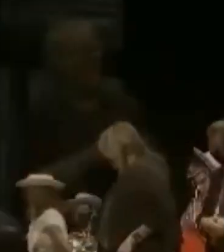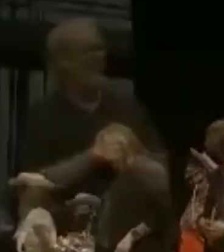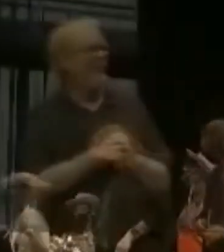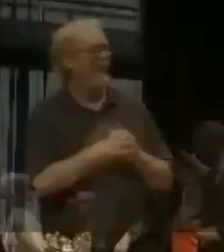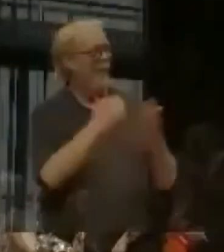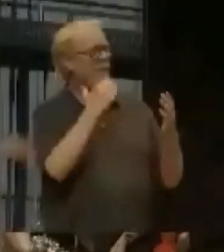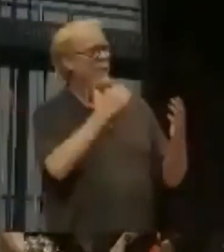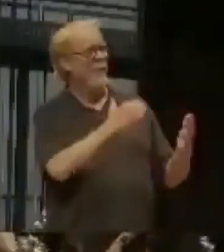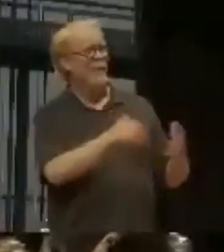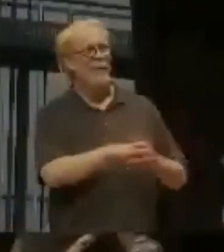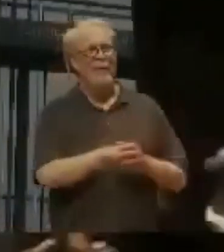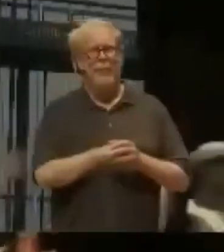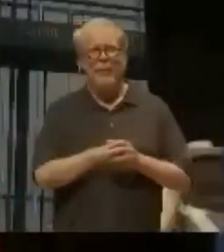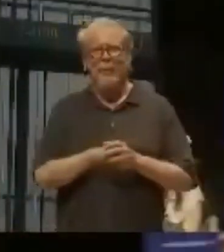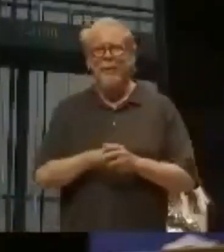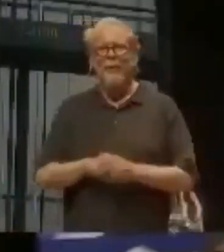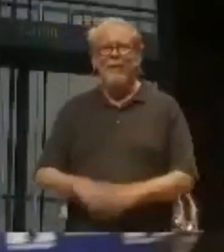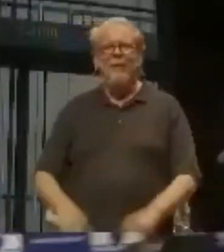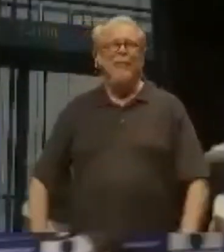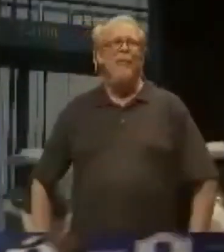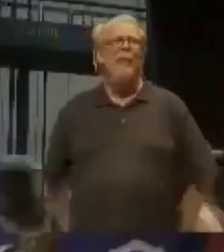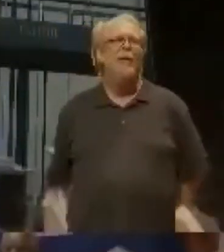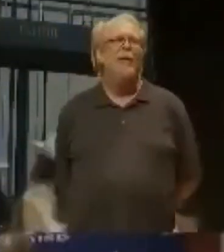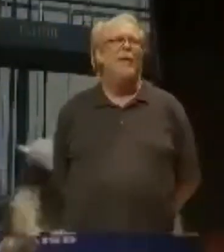Thank you. Muchísimas gracias.